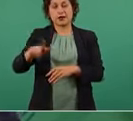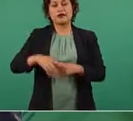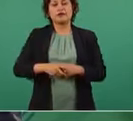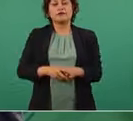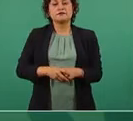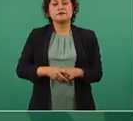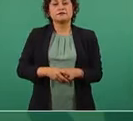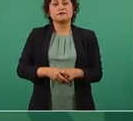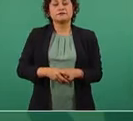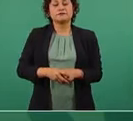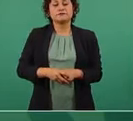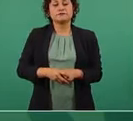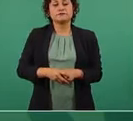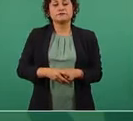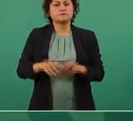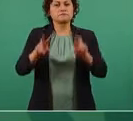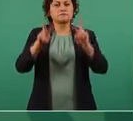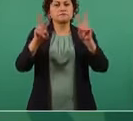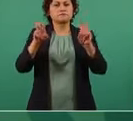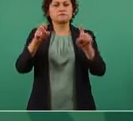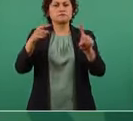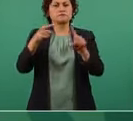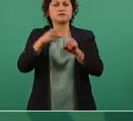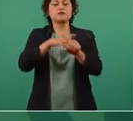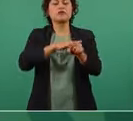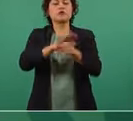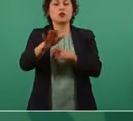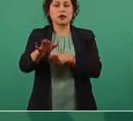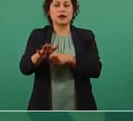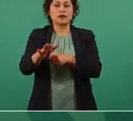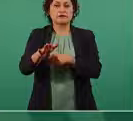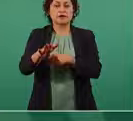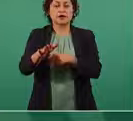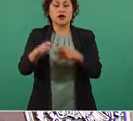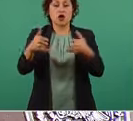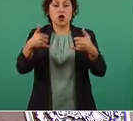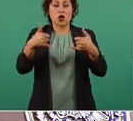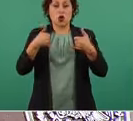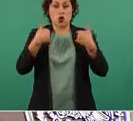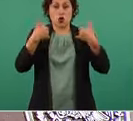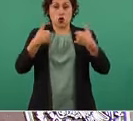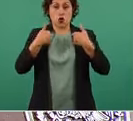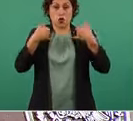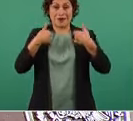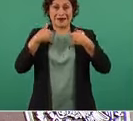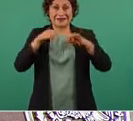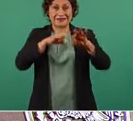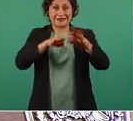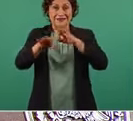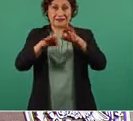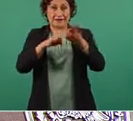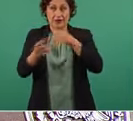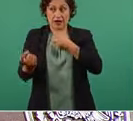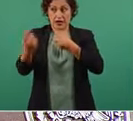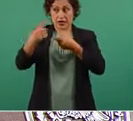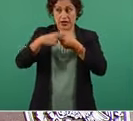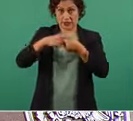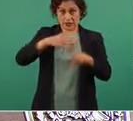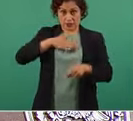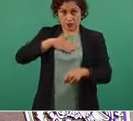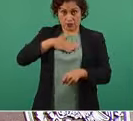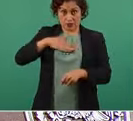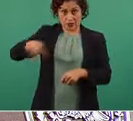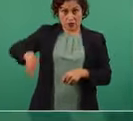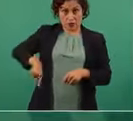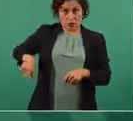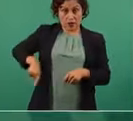es de que jóvenes que están trabajando conmigo, que los estamos formando, están